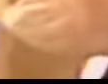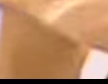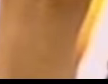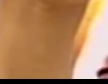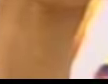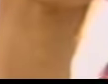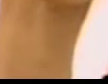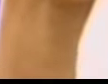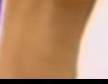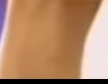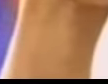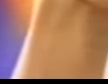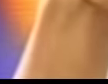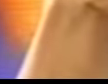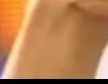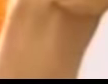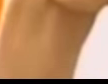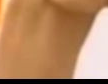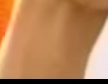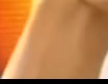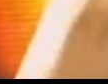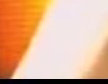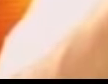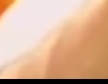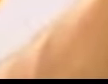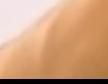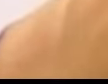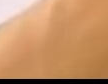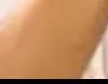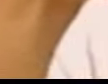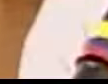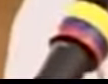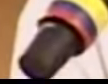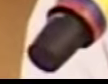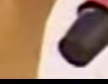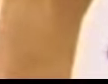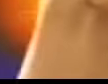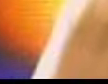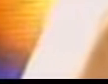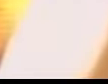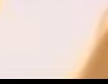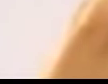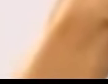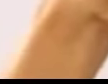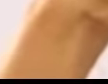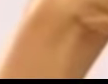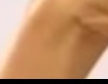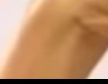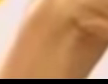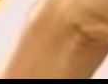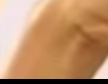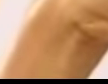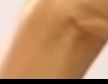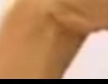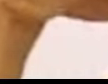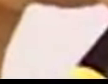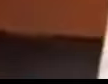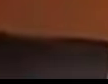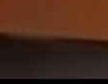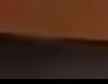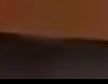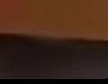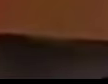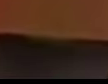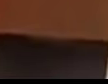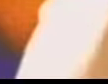estaba totalmente despistado con la hora. Yo creía que era 11 de la mañana. Cuando me iban a hacer las 2, pero si tengo el almuerzo, ¿para qué me brindan? Sí. Y estaba ahí